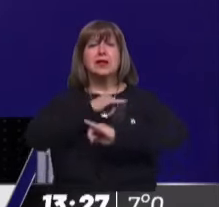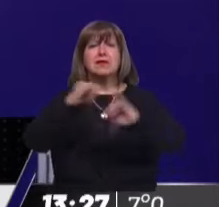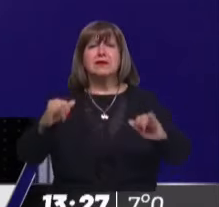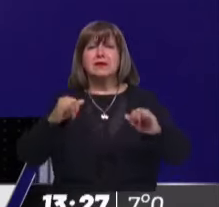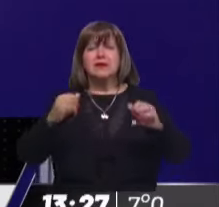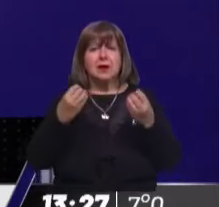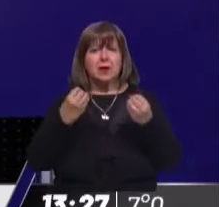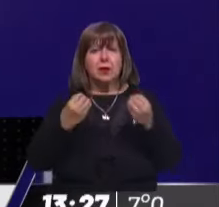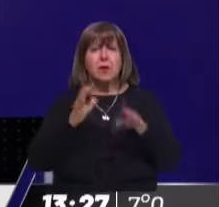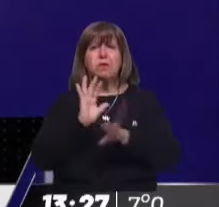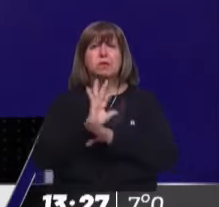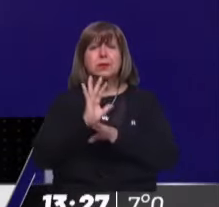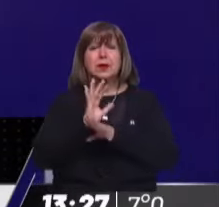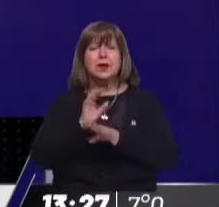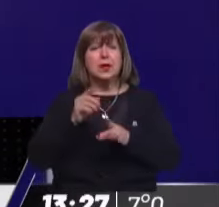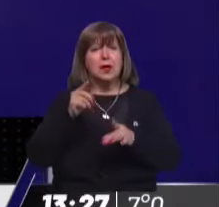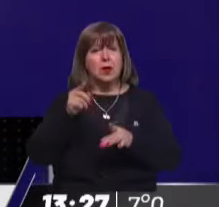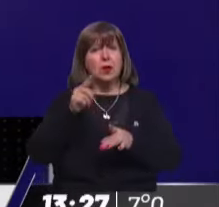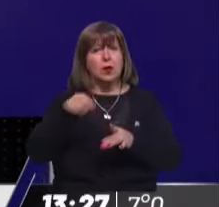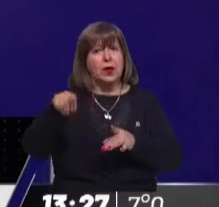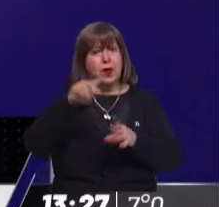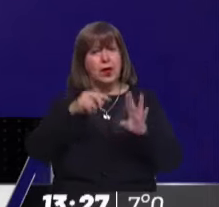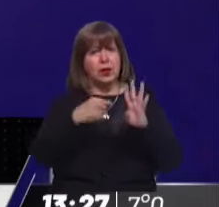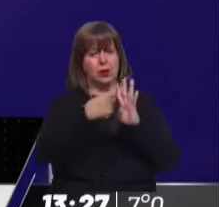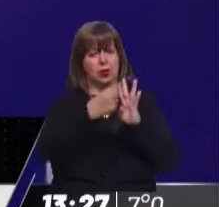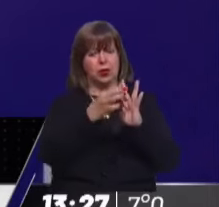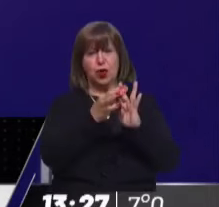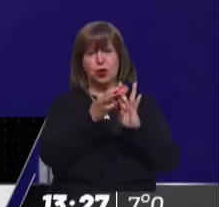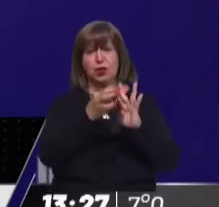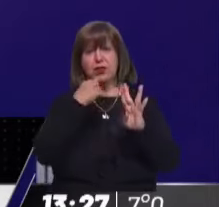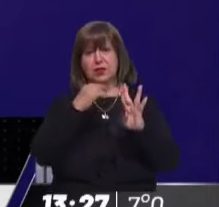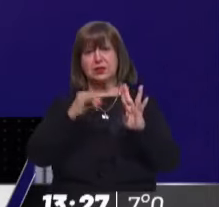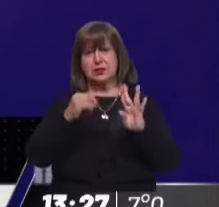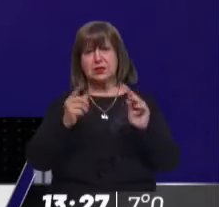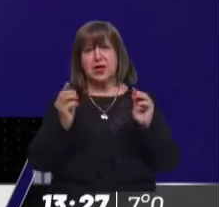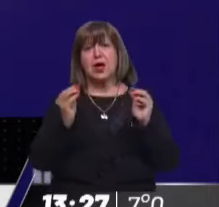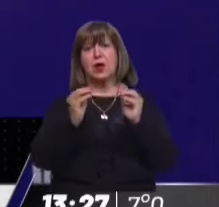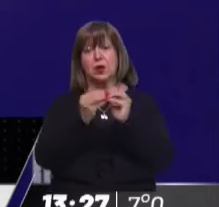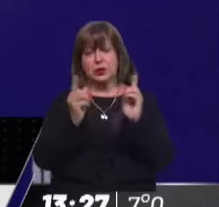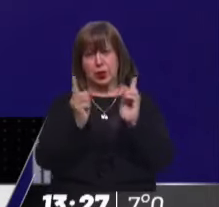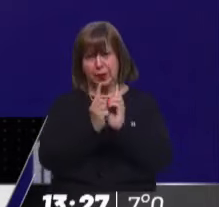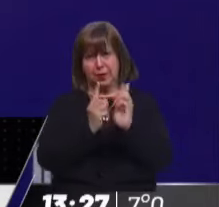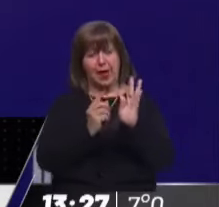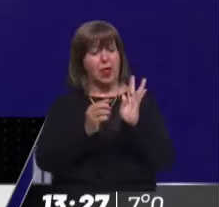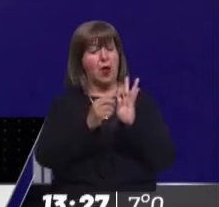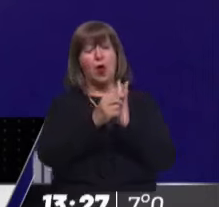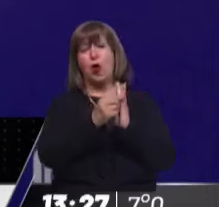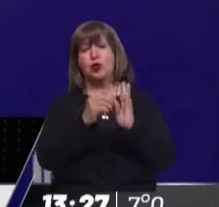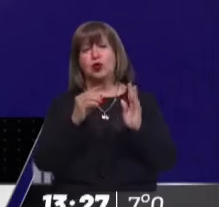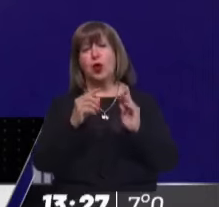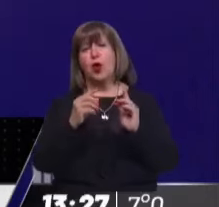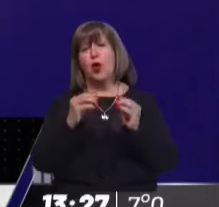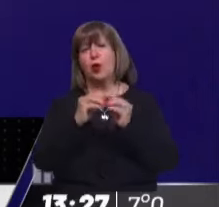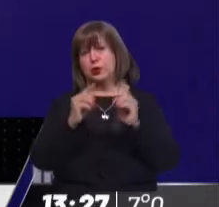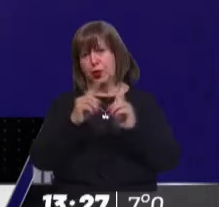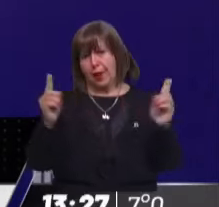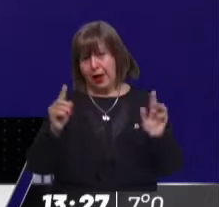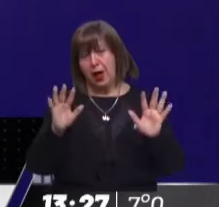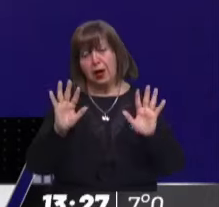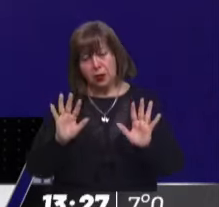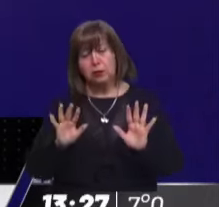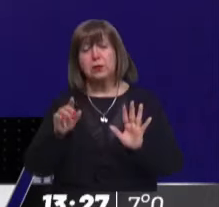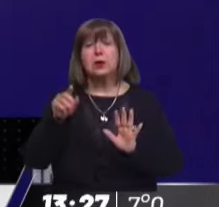espectáculos deportivos les llega la sanción. Ellos, porque son 2 que han accedido, otro ha accedido a un abreviado donde han asumido